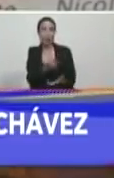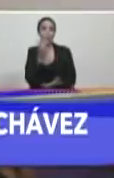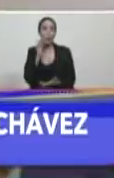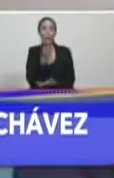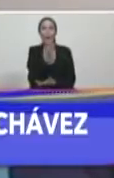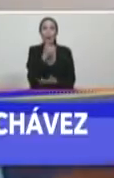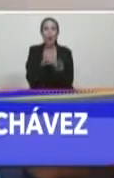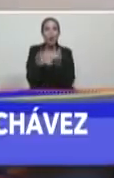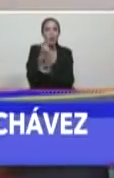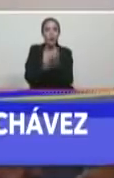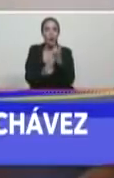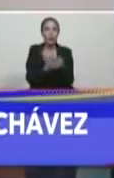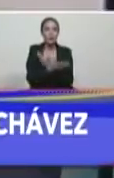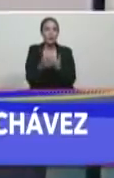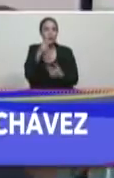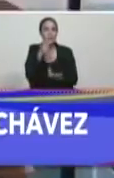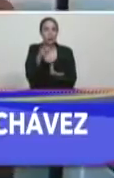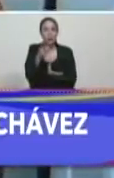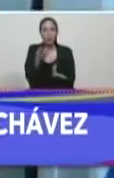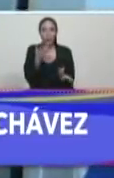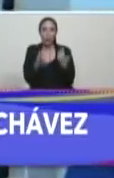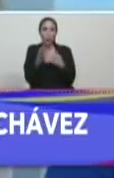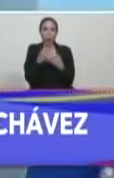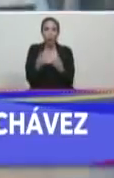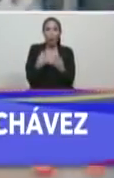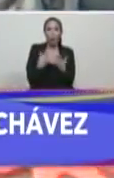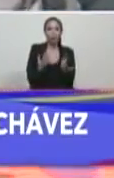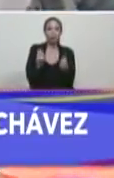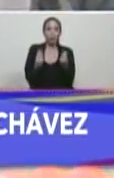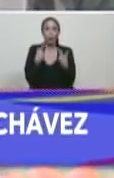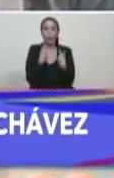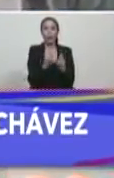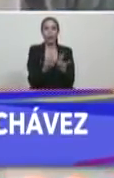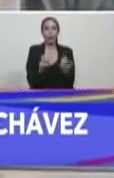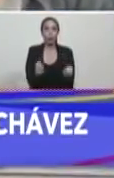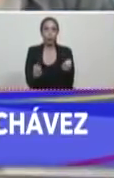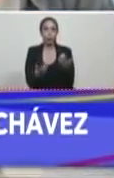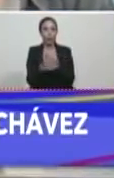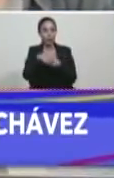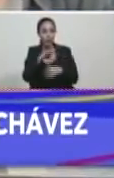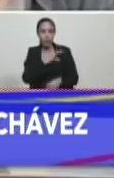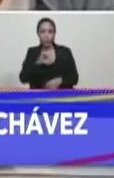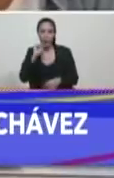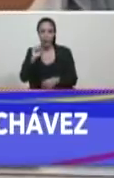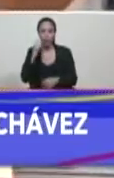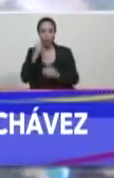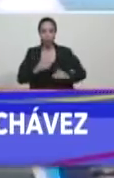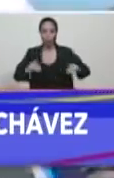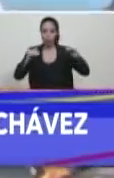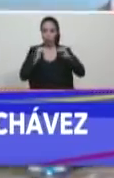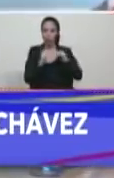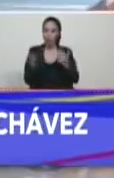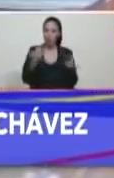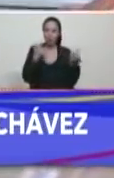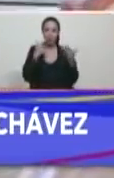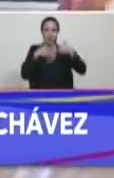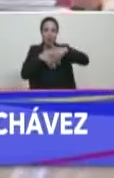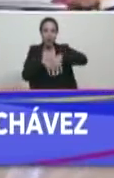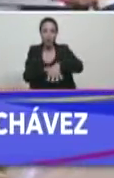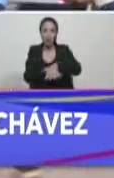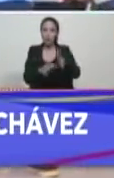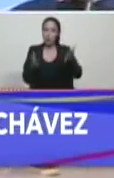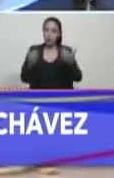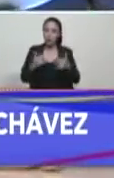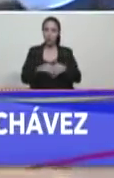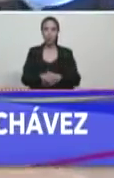en estas obras. A diferencia del sistema socialista, que es para la igualdad, para la integración. No